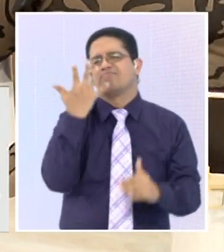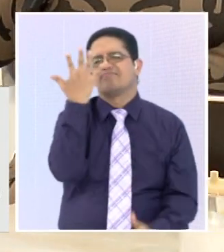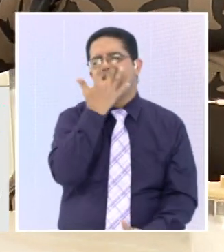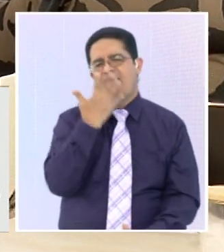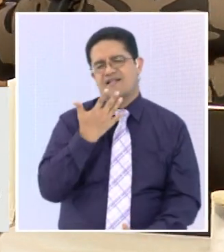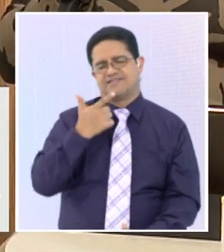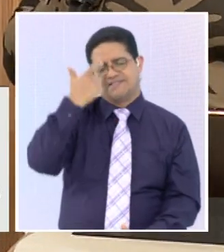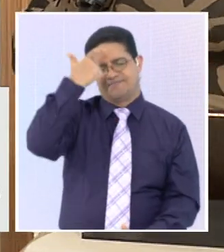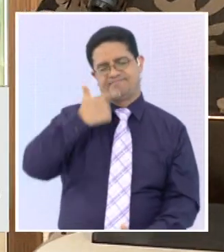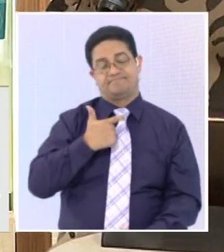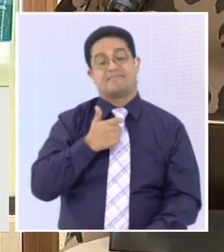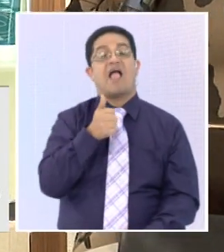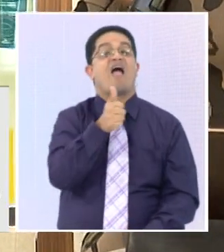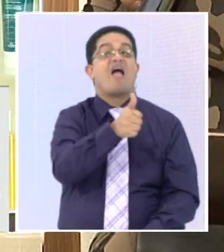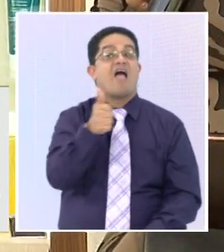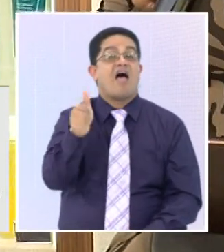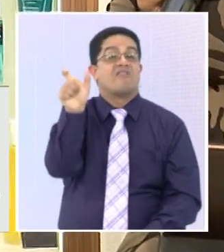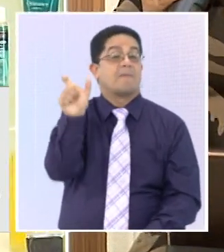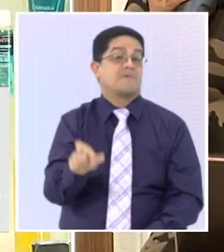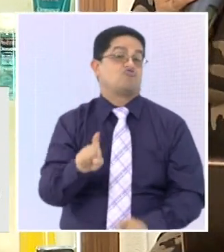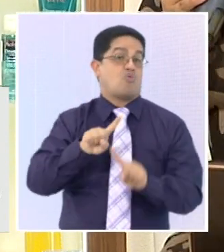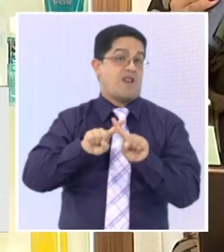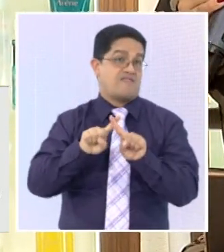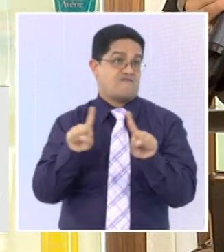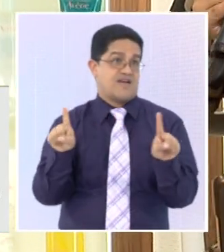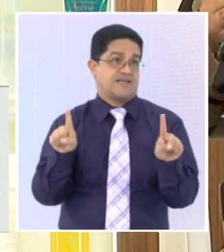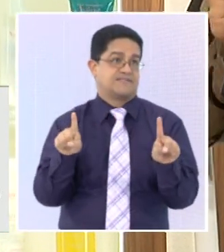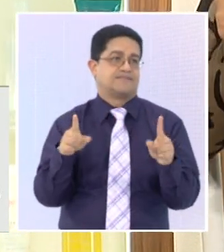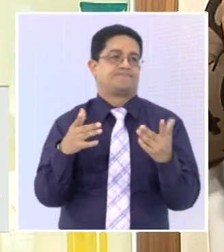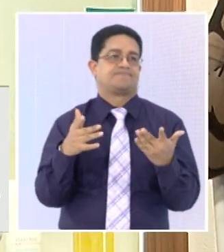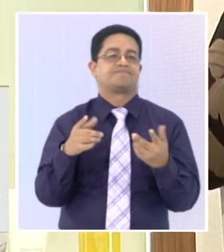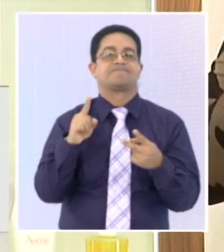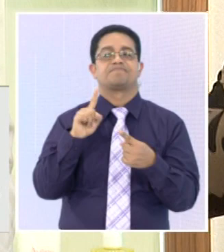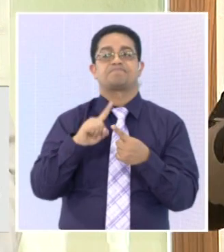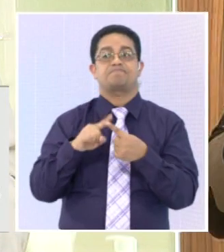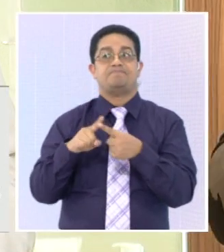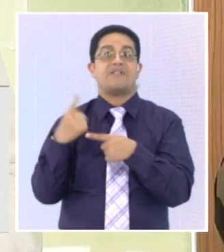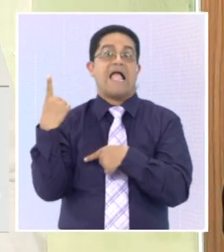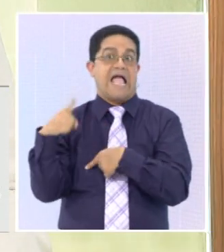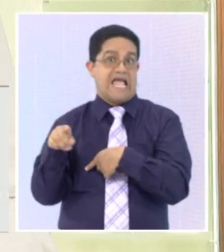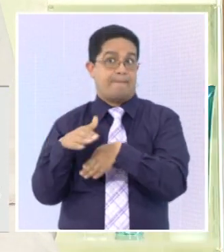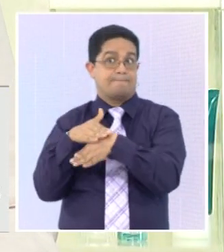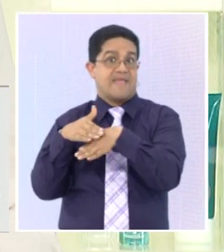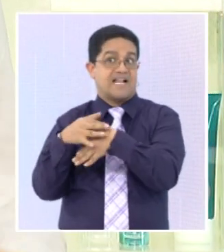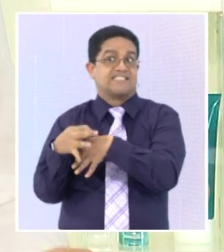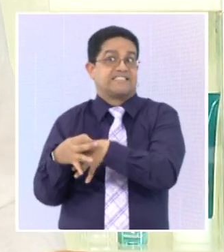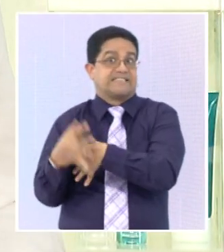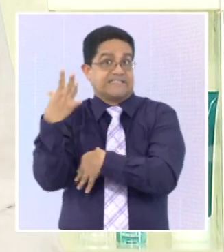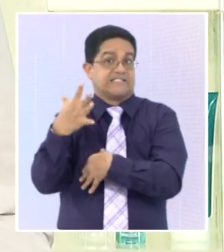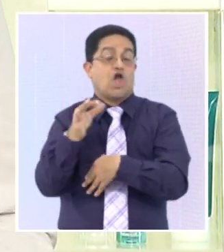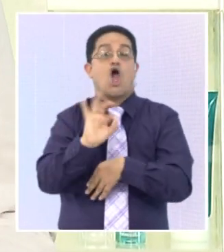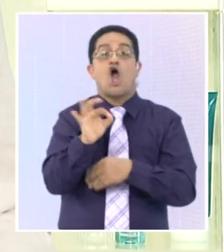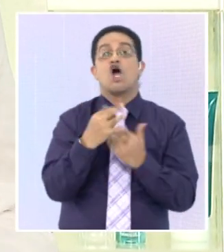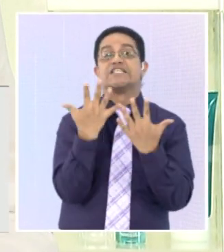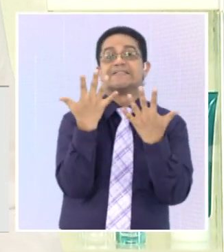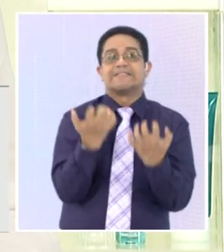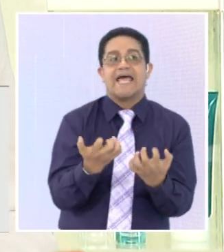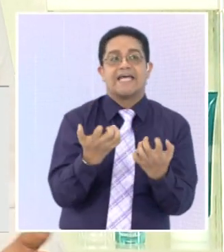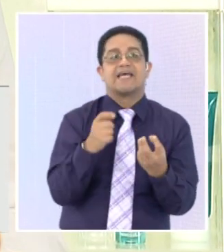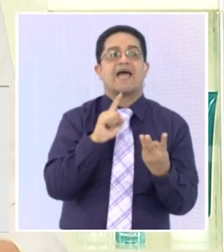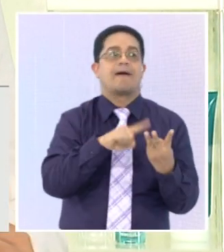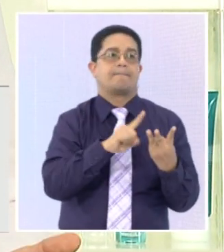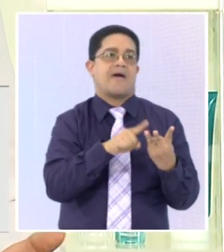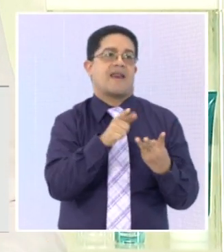piel. Cada piel es un mundo. No es lo mismo un limpiador para pieles sensibles, atópicas, pieles secas, maduras, que uno para pieles